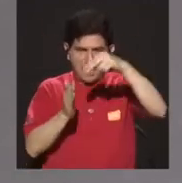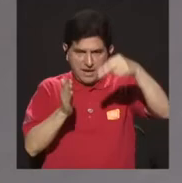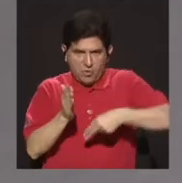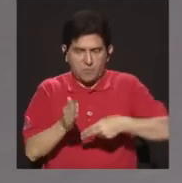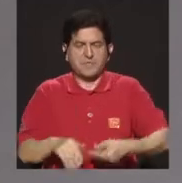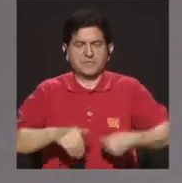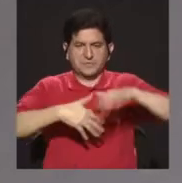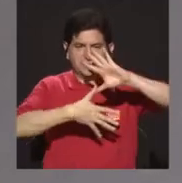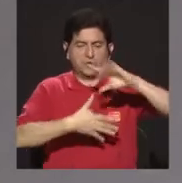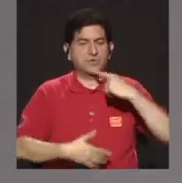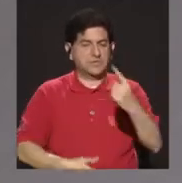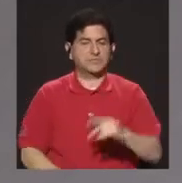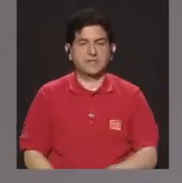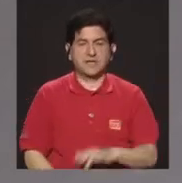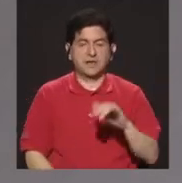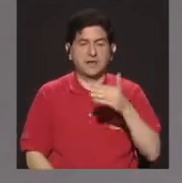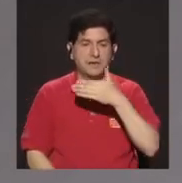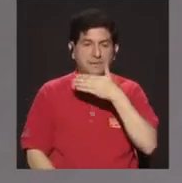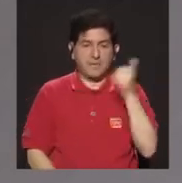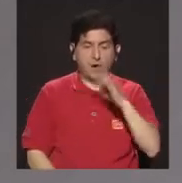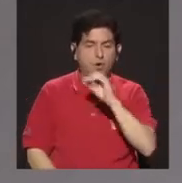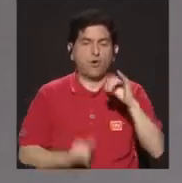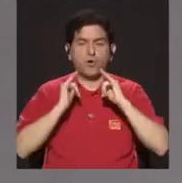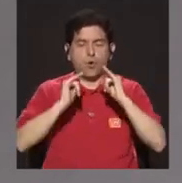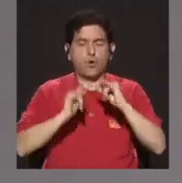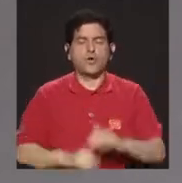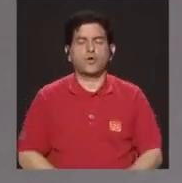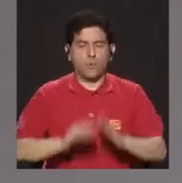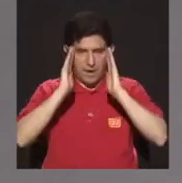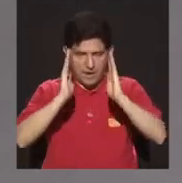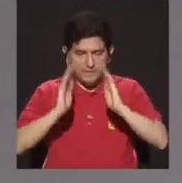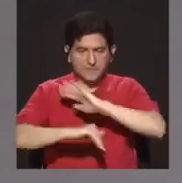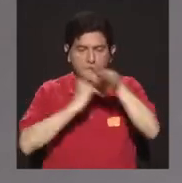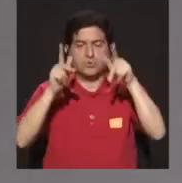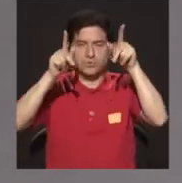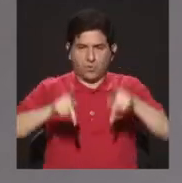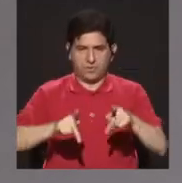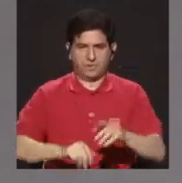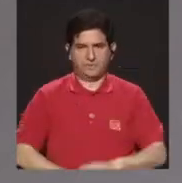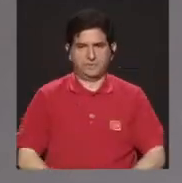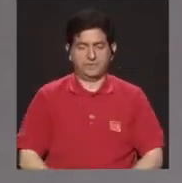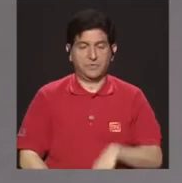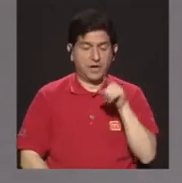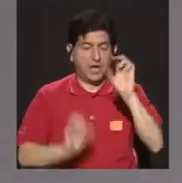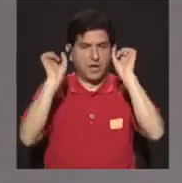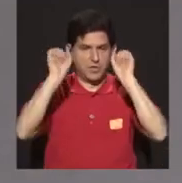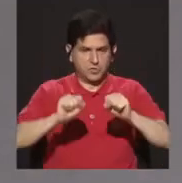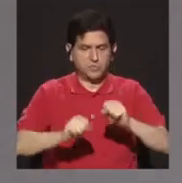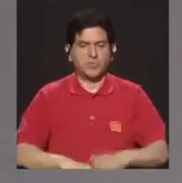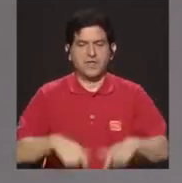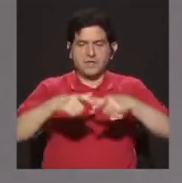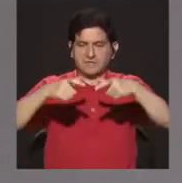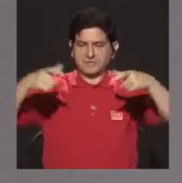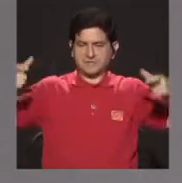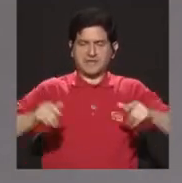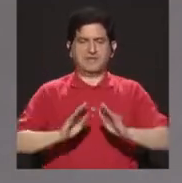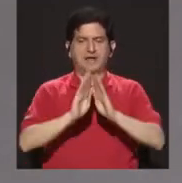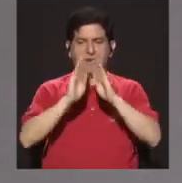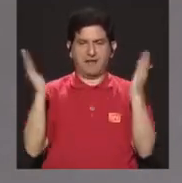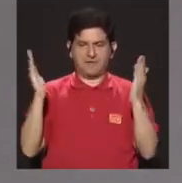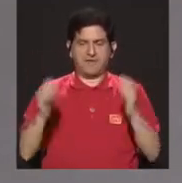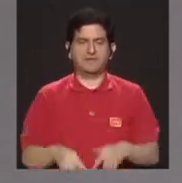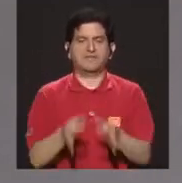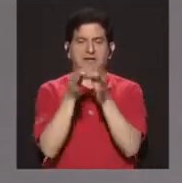cobertura si no es que más para el país y debe asegurarse que todas las personas vayan a recibir su señal abierta y